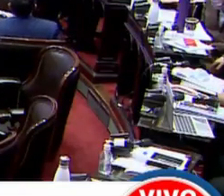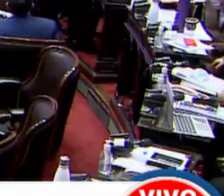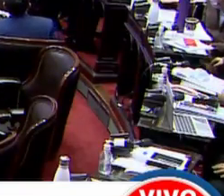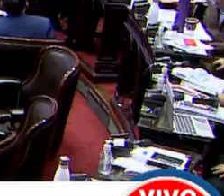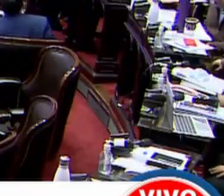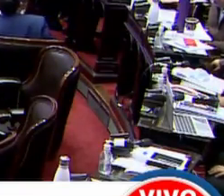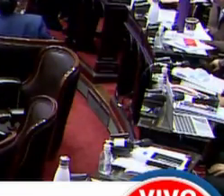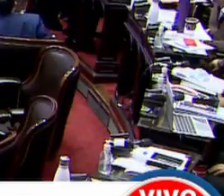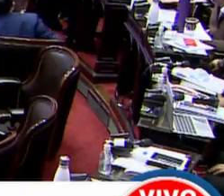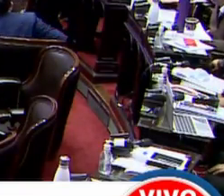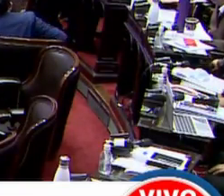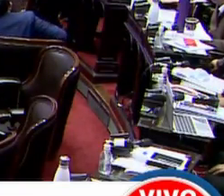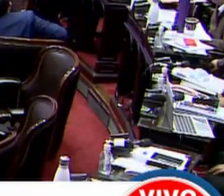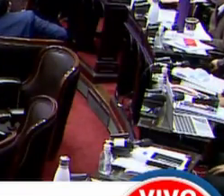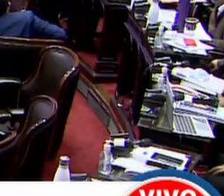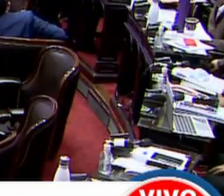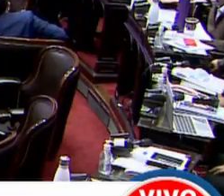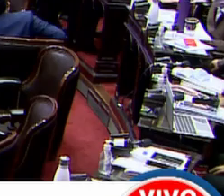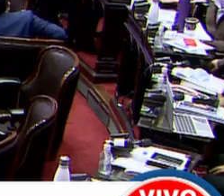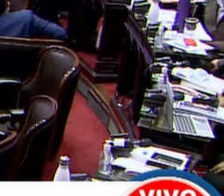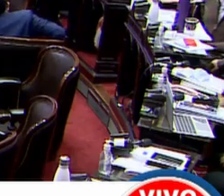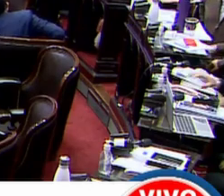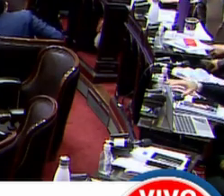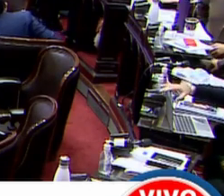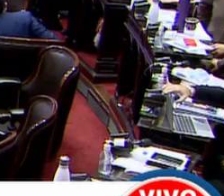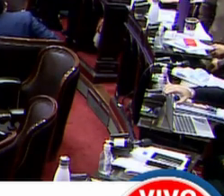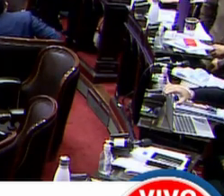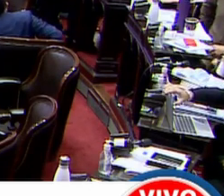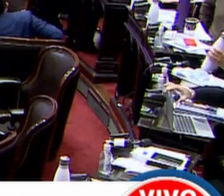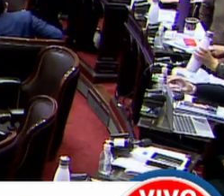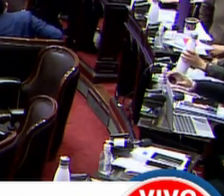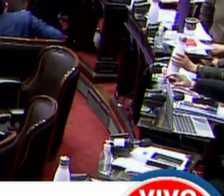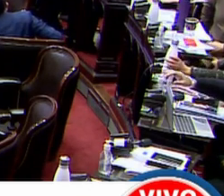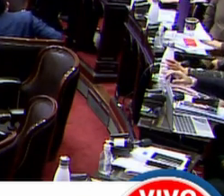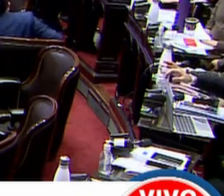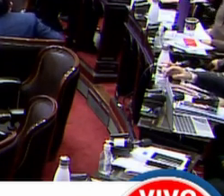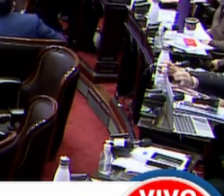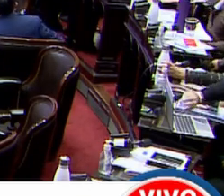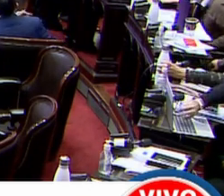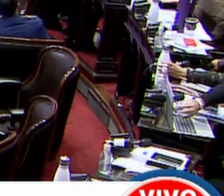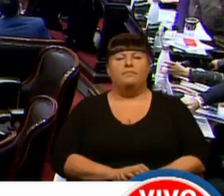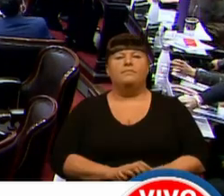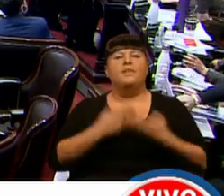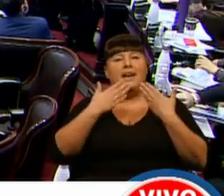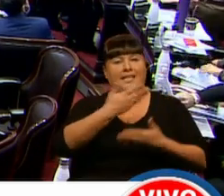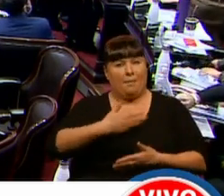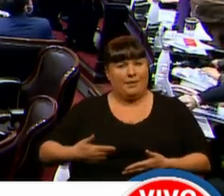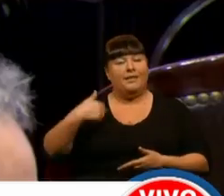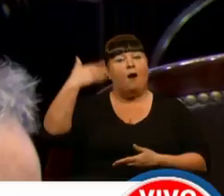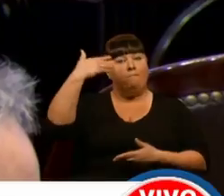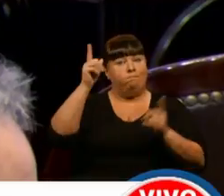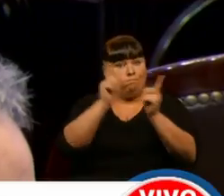señor presidente después de una breve consideración continuará como miembro informante la